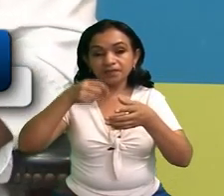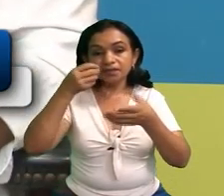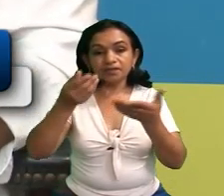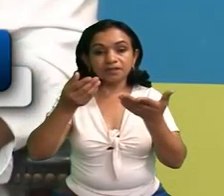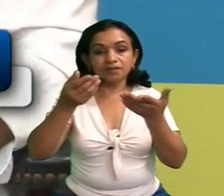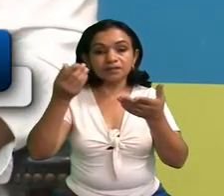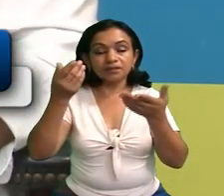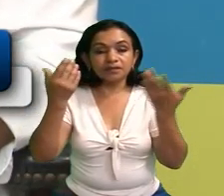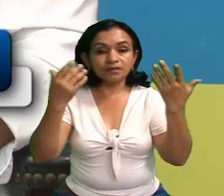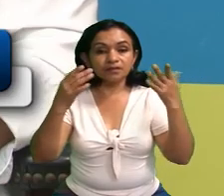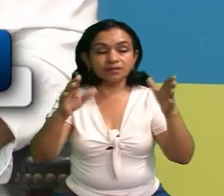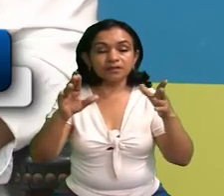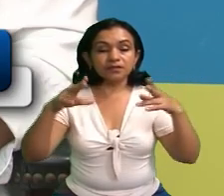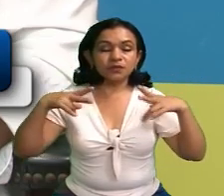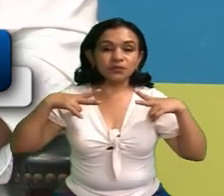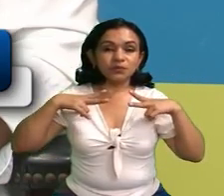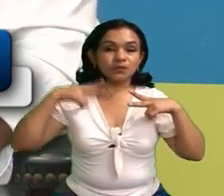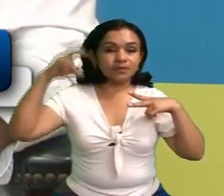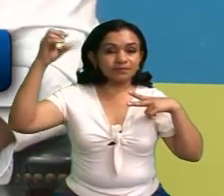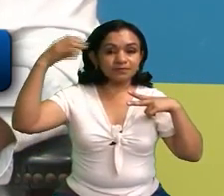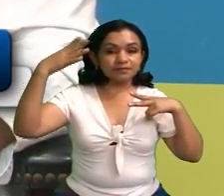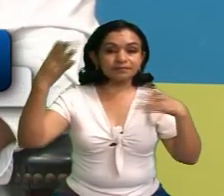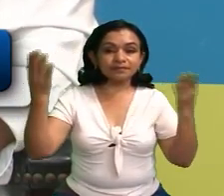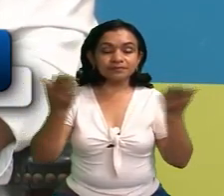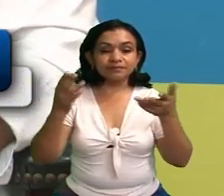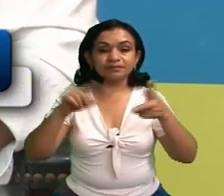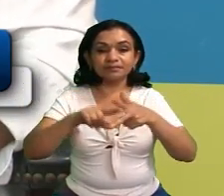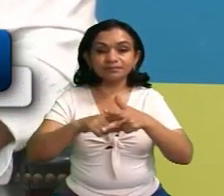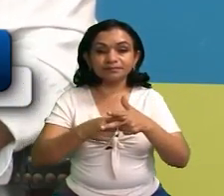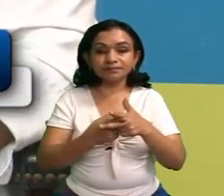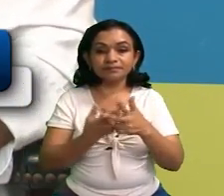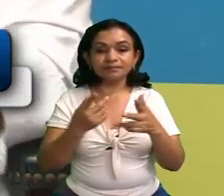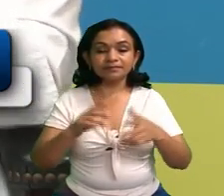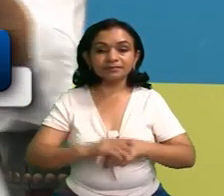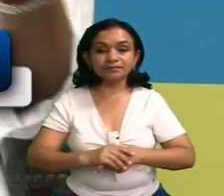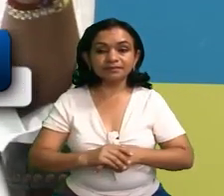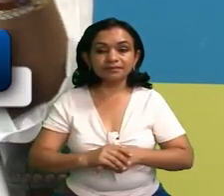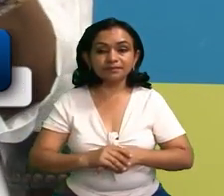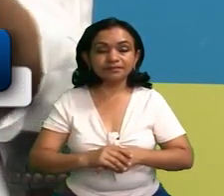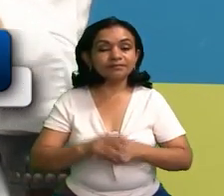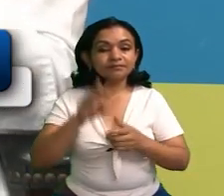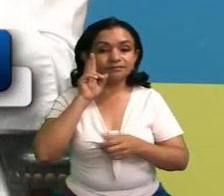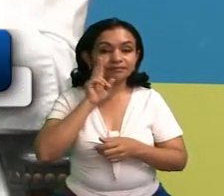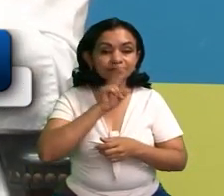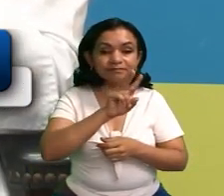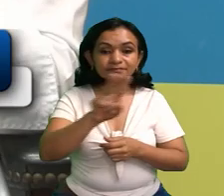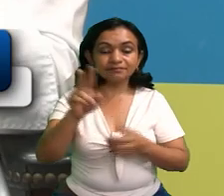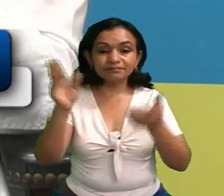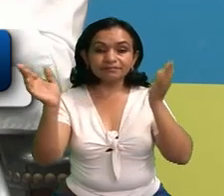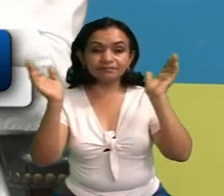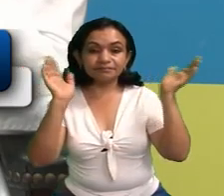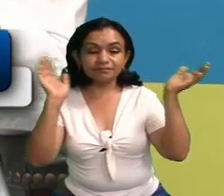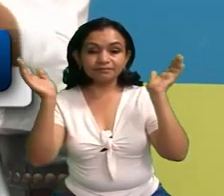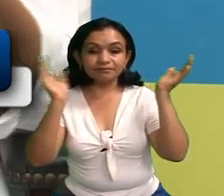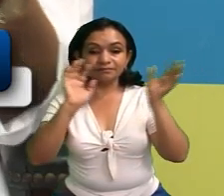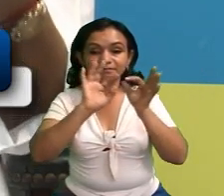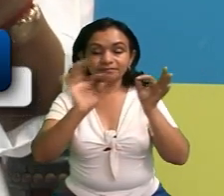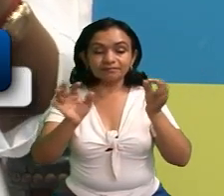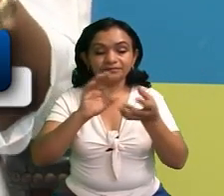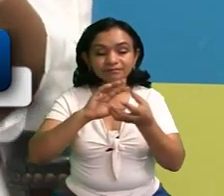temporada de verano donde comienzan a ver en los mercados todas estas frutas como